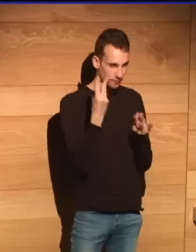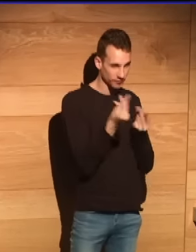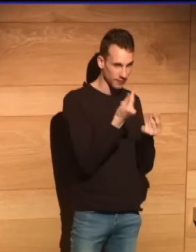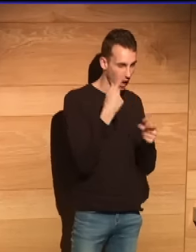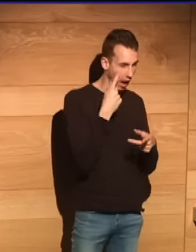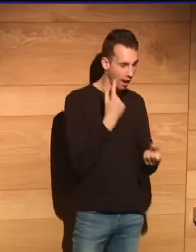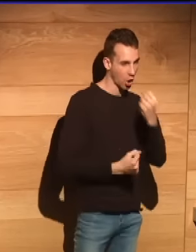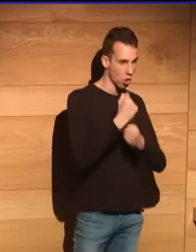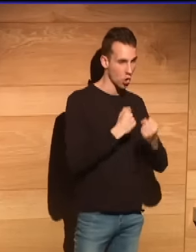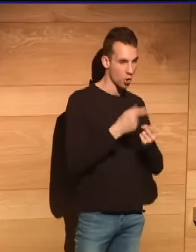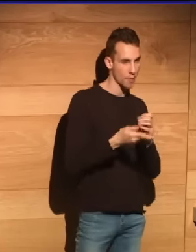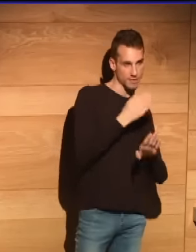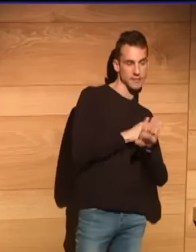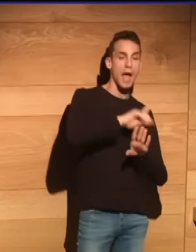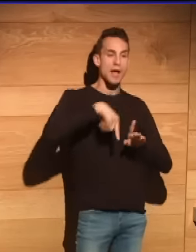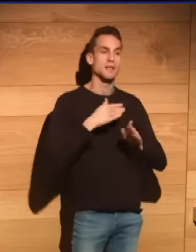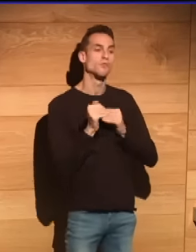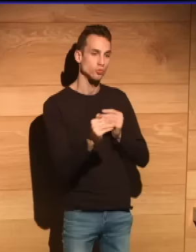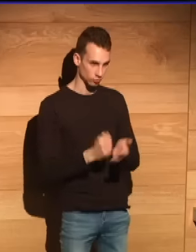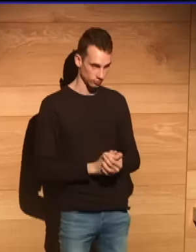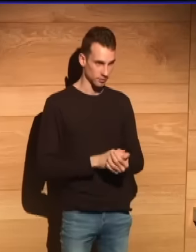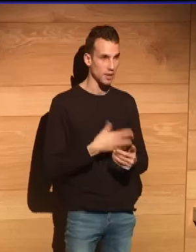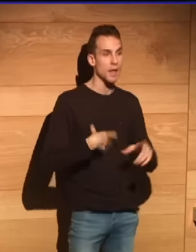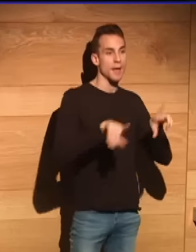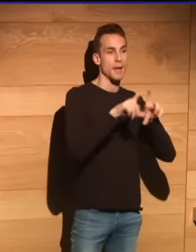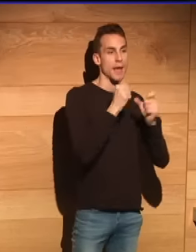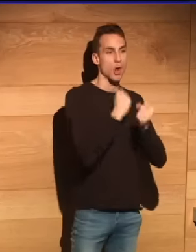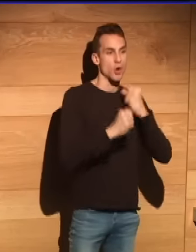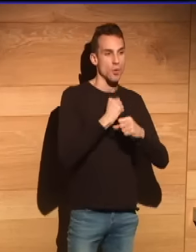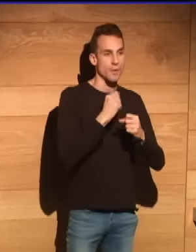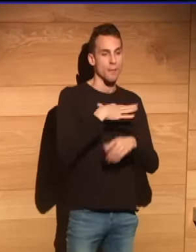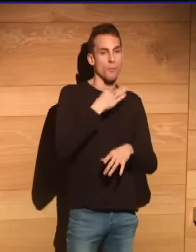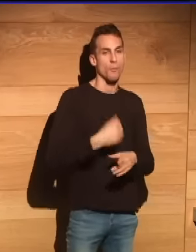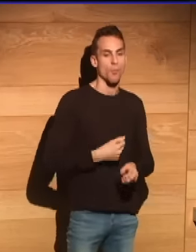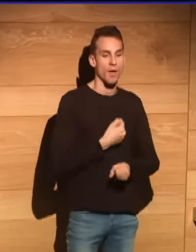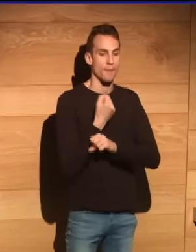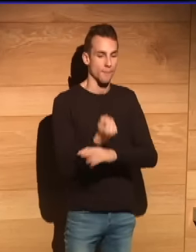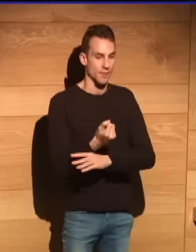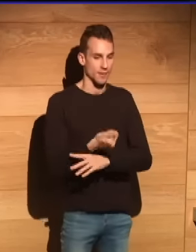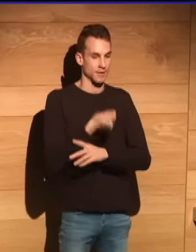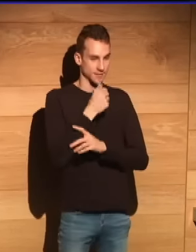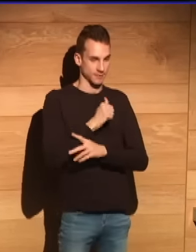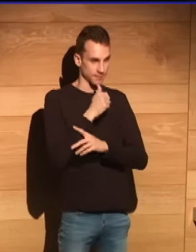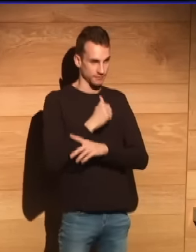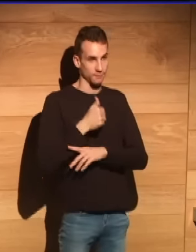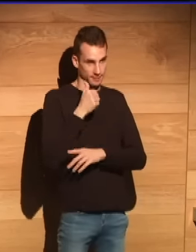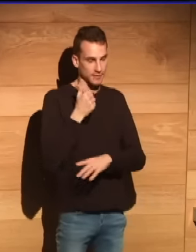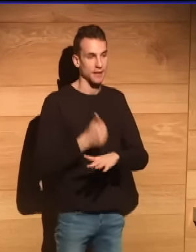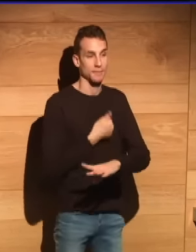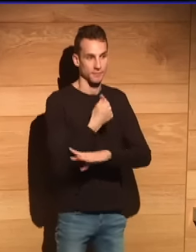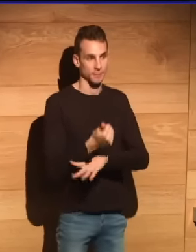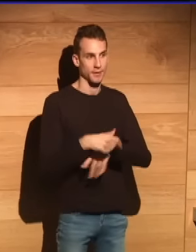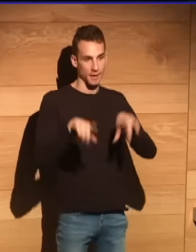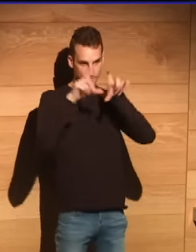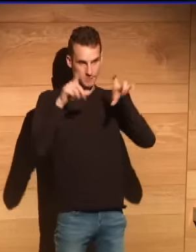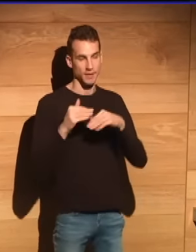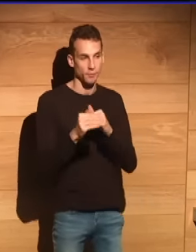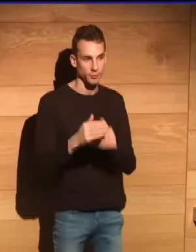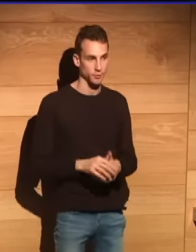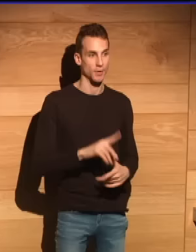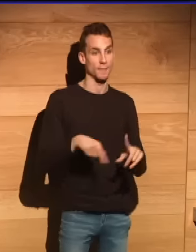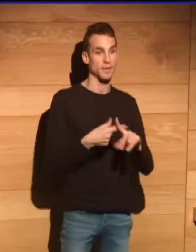resiliente, una compañía capaz de crear empresas de gran valor añadido, pero sobre todo empleo de calidad. Por tanto, otra vez, esta oportunidad que